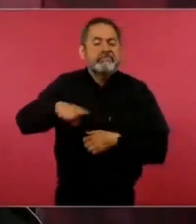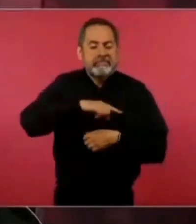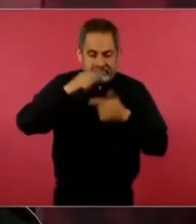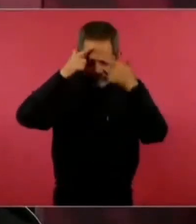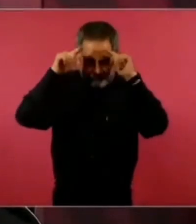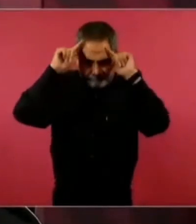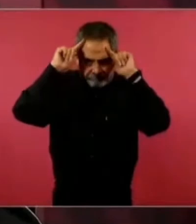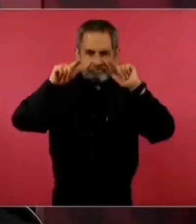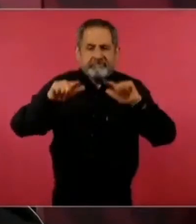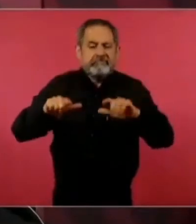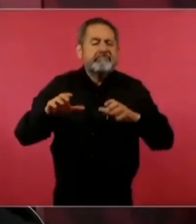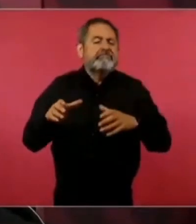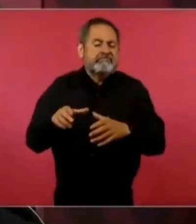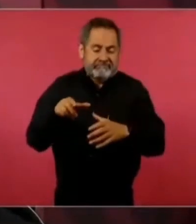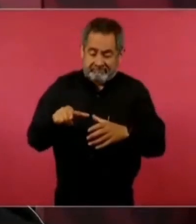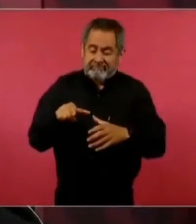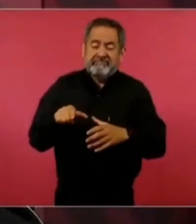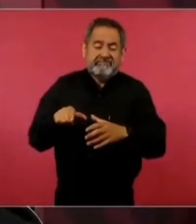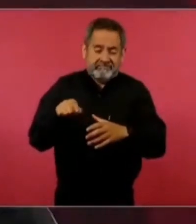Cuando